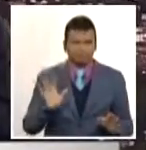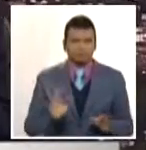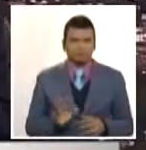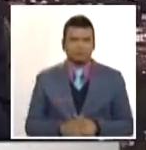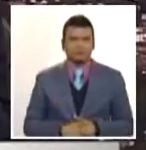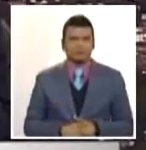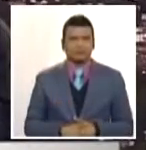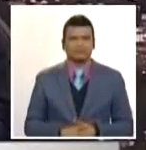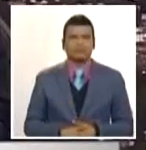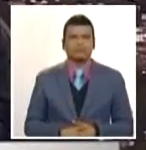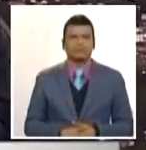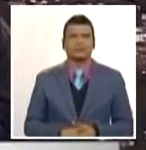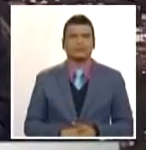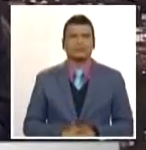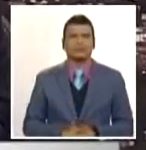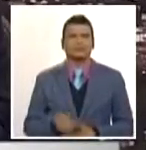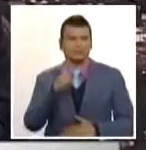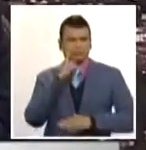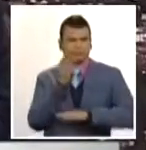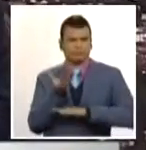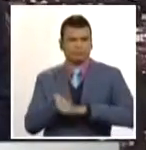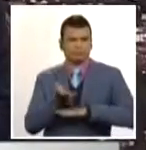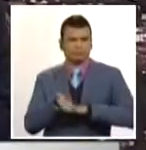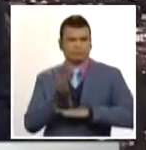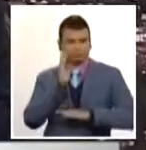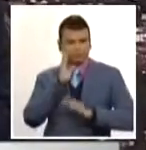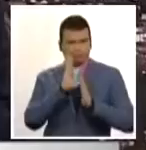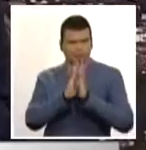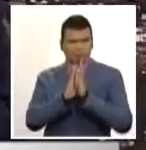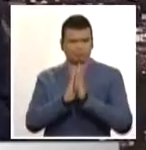los dejo preguntar a ustedes, pero les planteo lo siguiente.